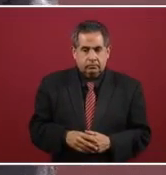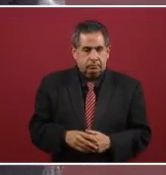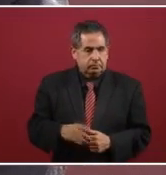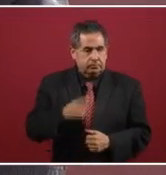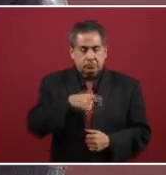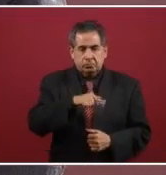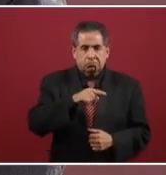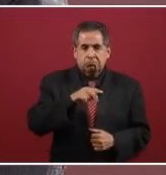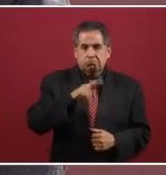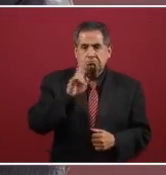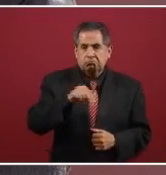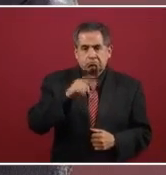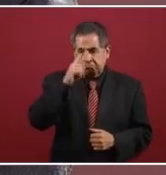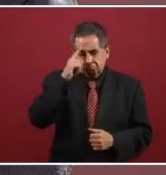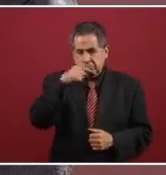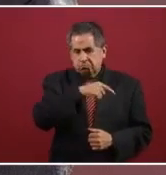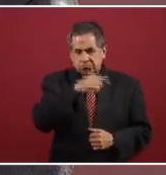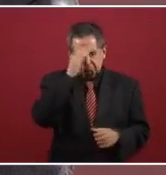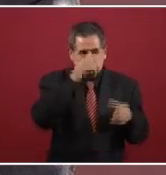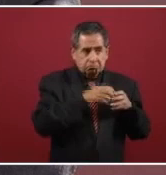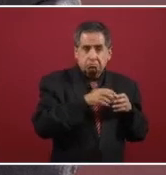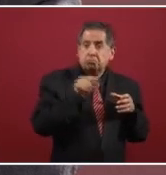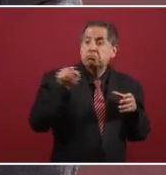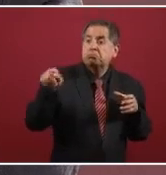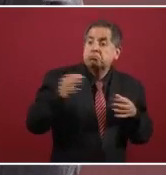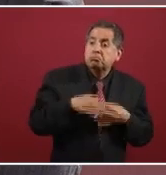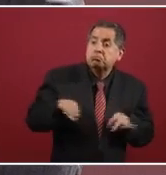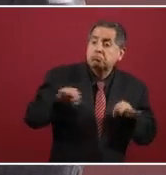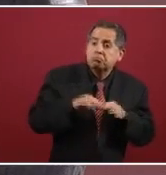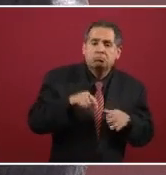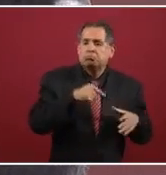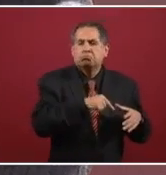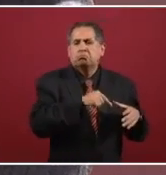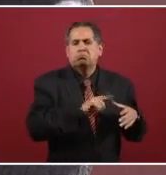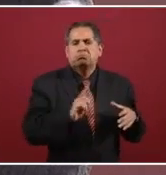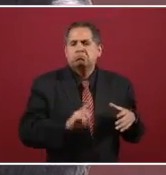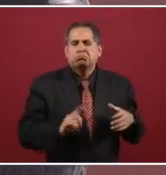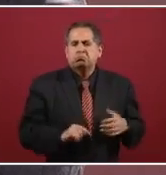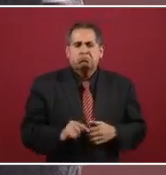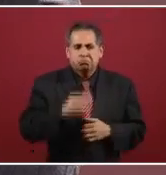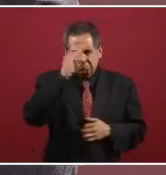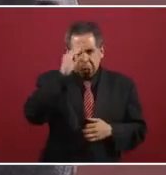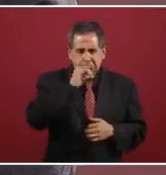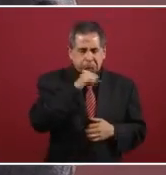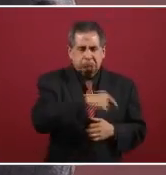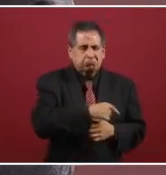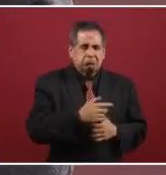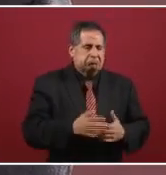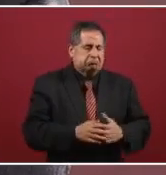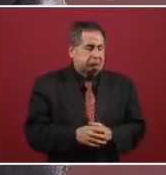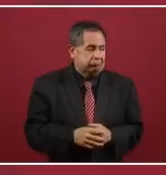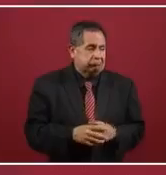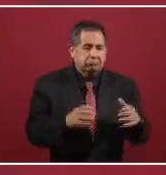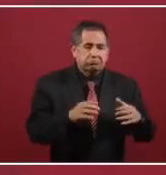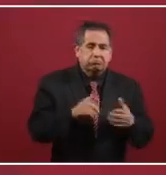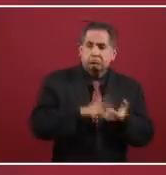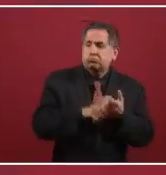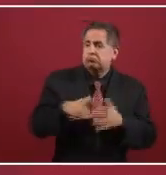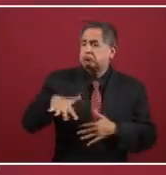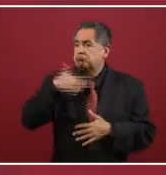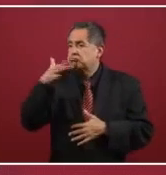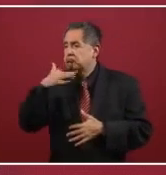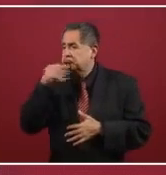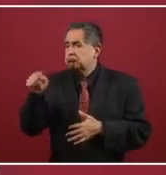nunca les importó a los neoliberales, el problema de la corrupción?